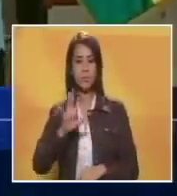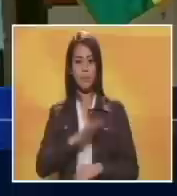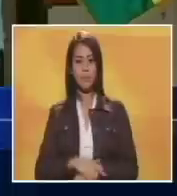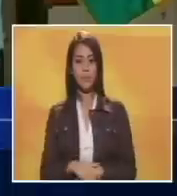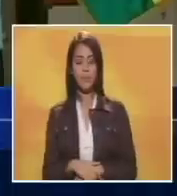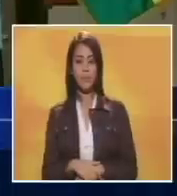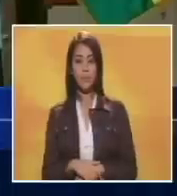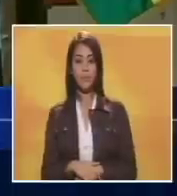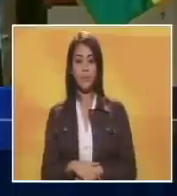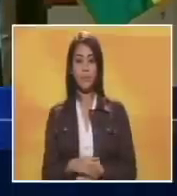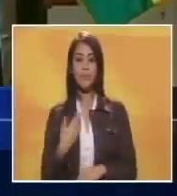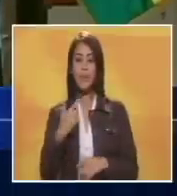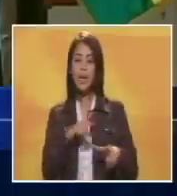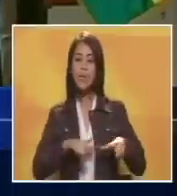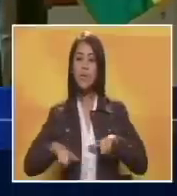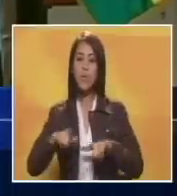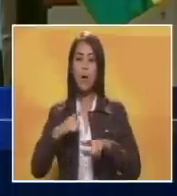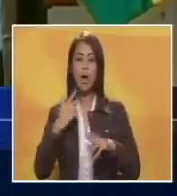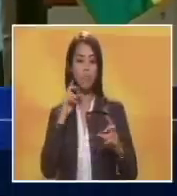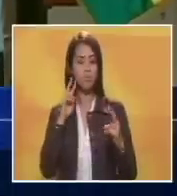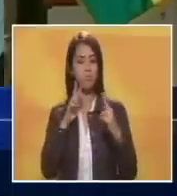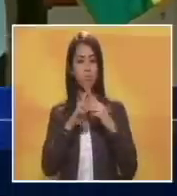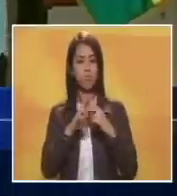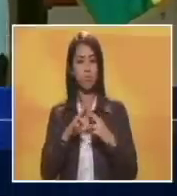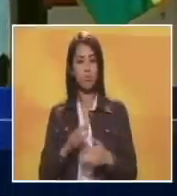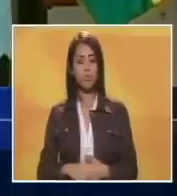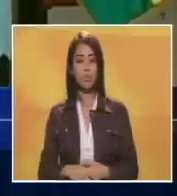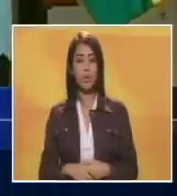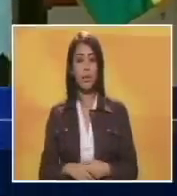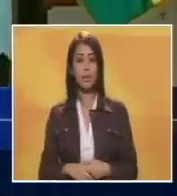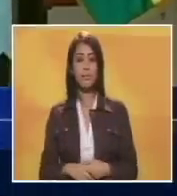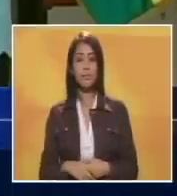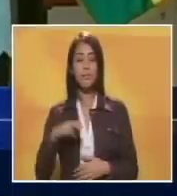ser el espacio para el encuentro del norte y del sur.